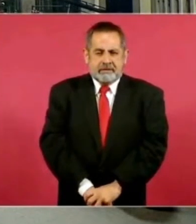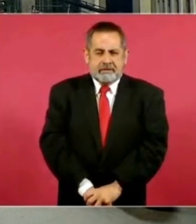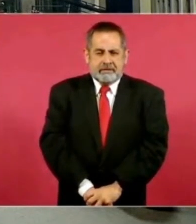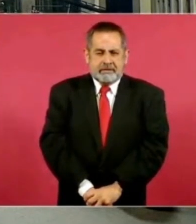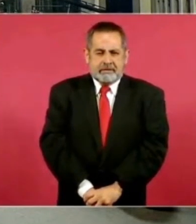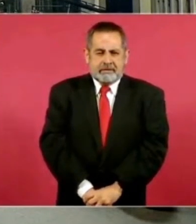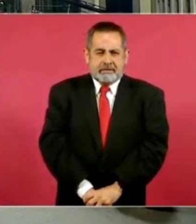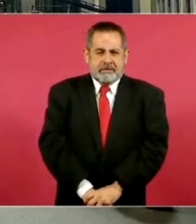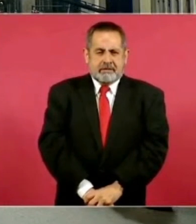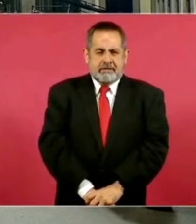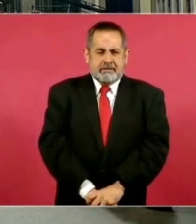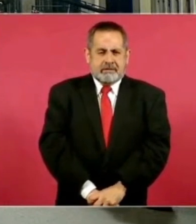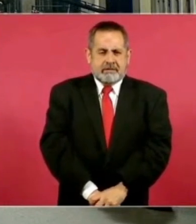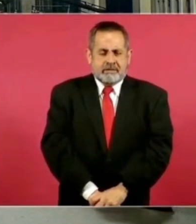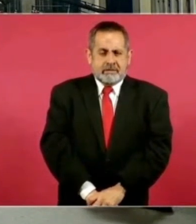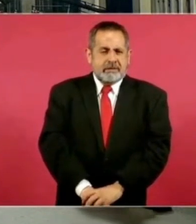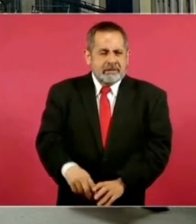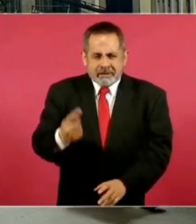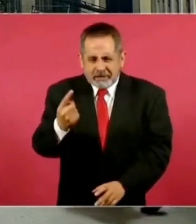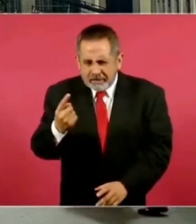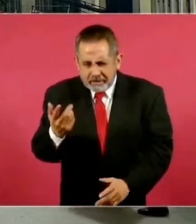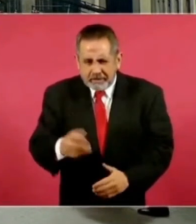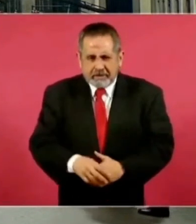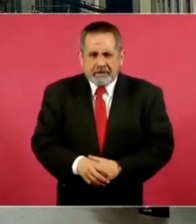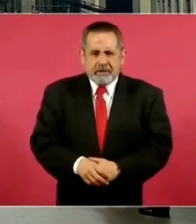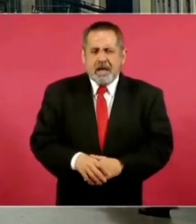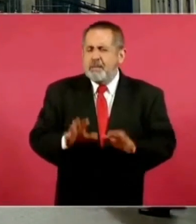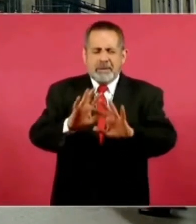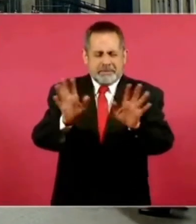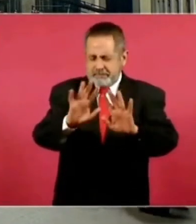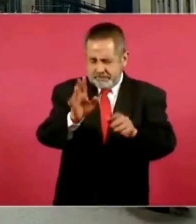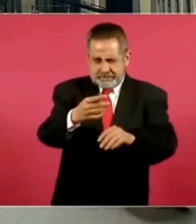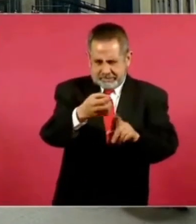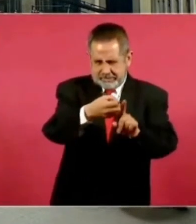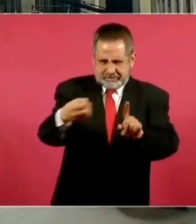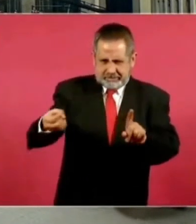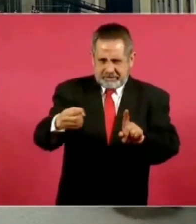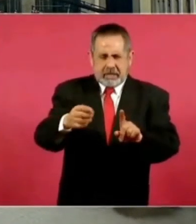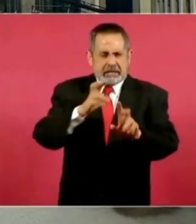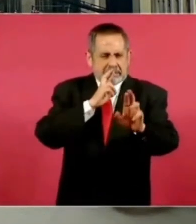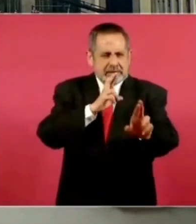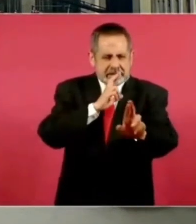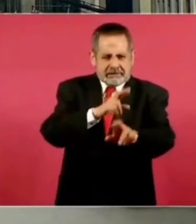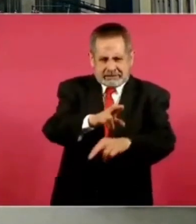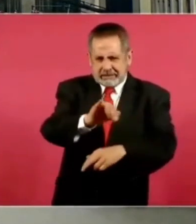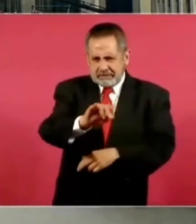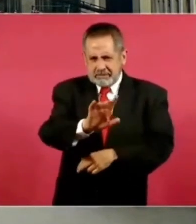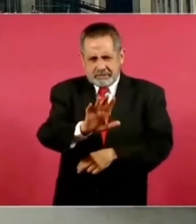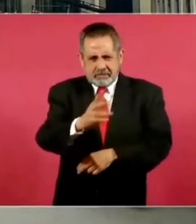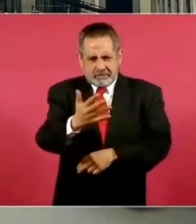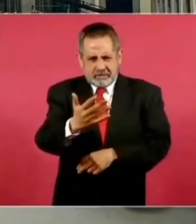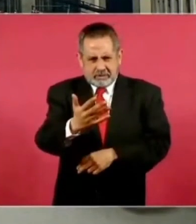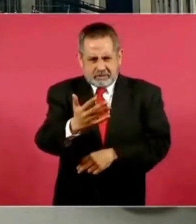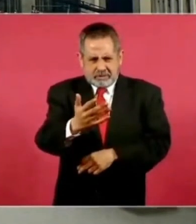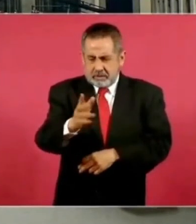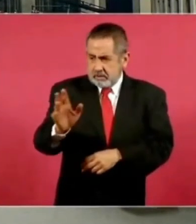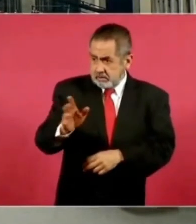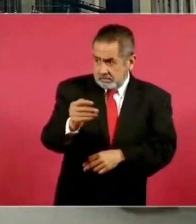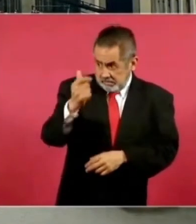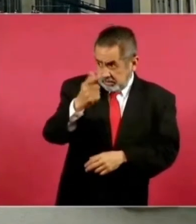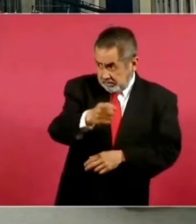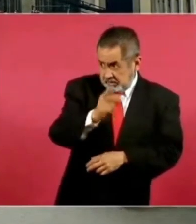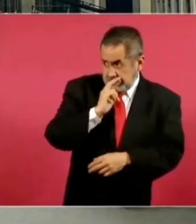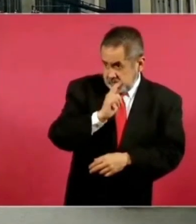¿A quién? Ah, pero vamos primero, sí, voy a contestar sobre eso. ¿O me permiten?